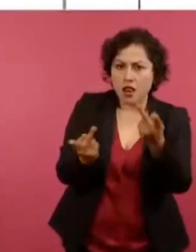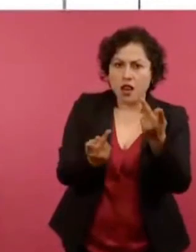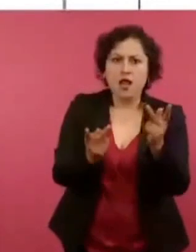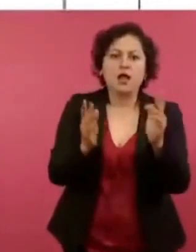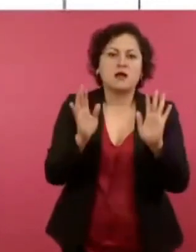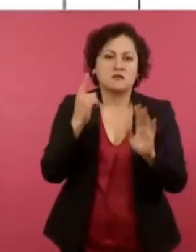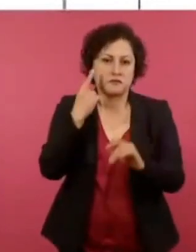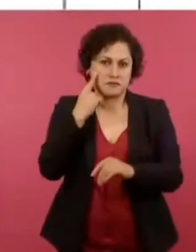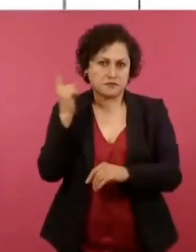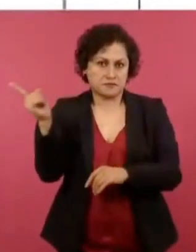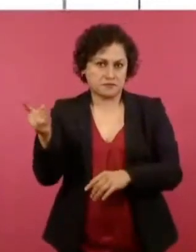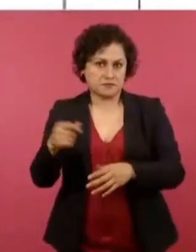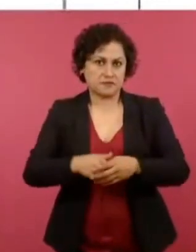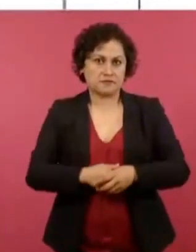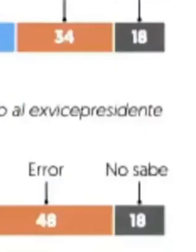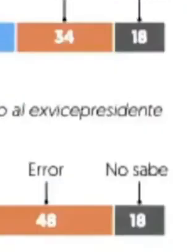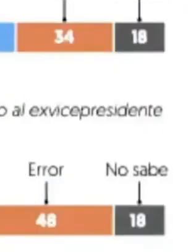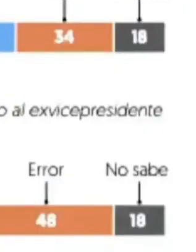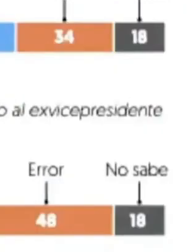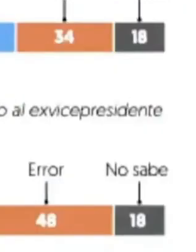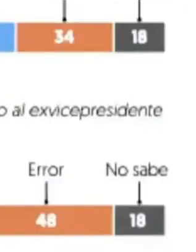No sé, yo creo que es